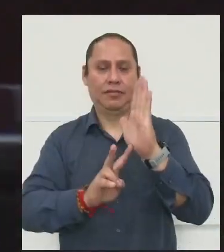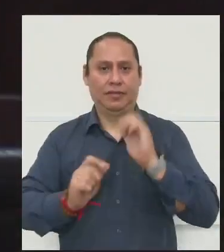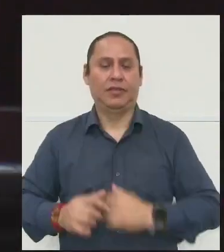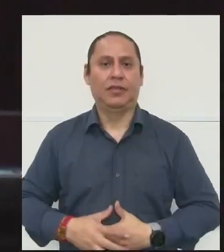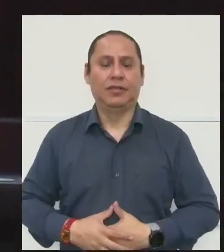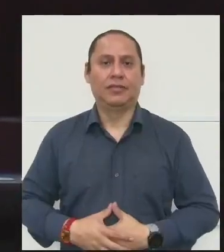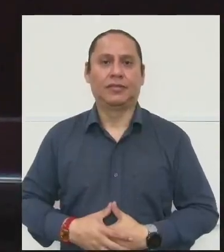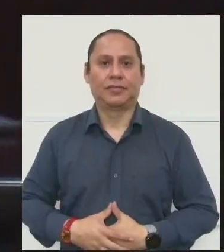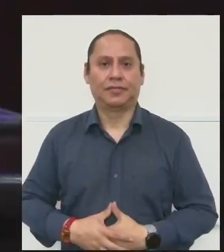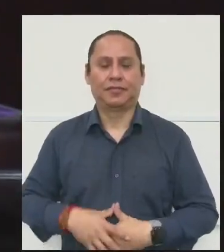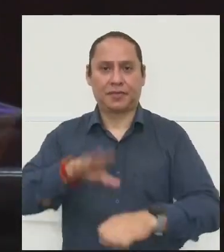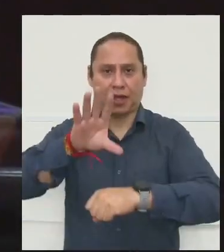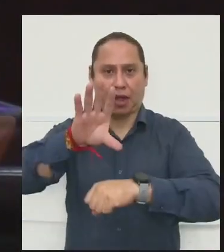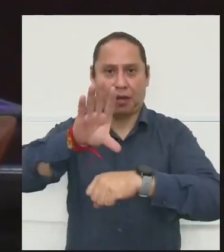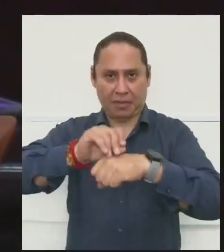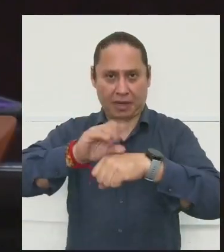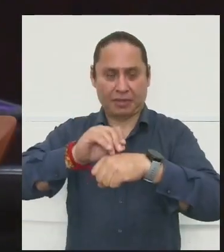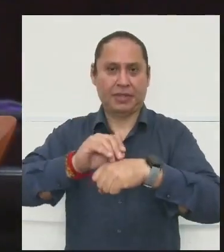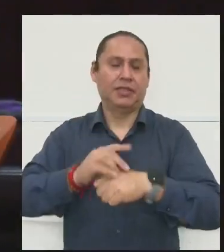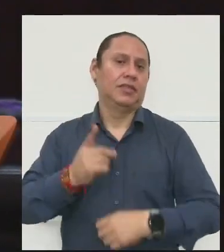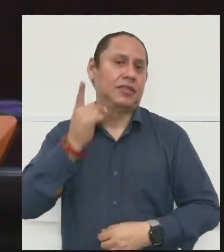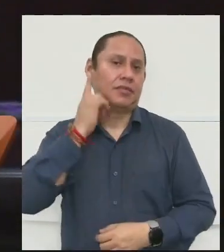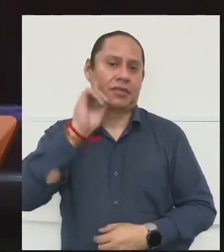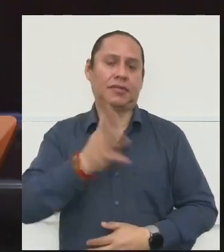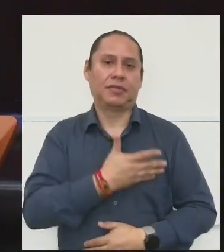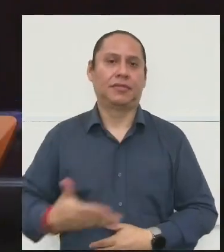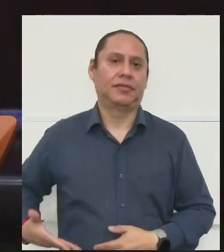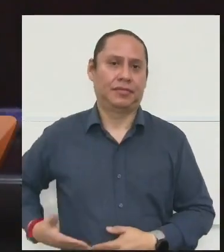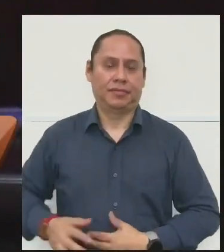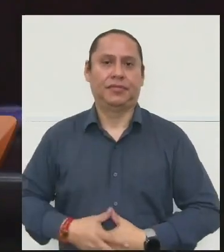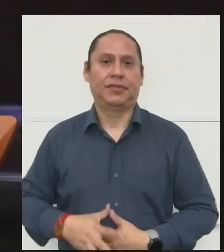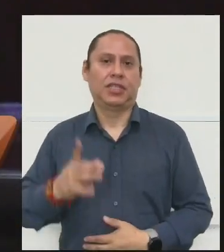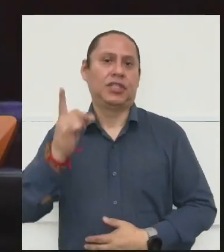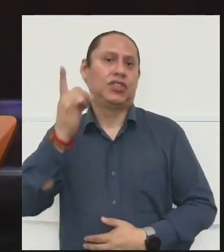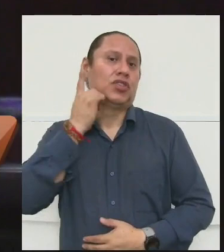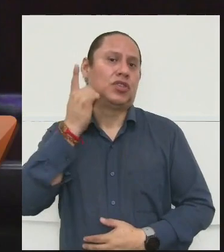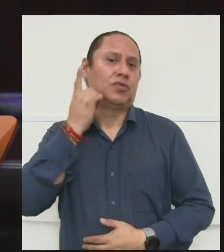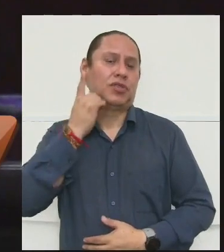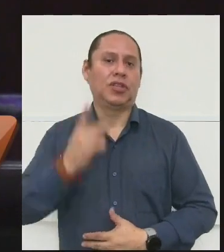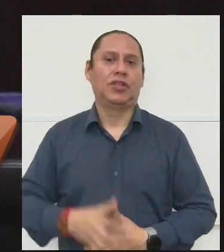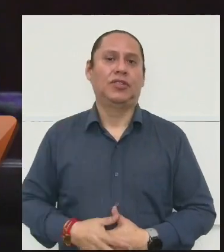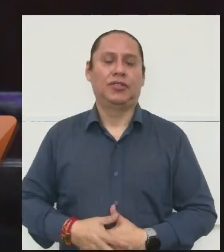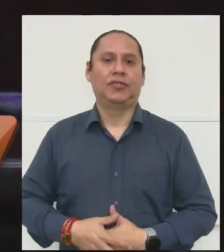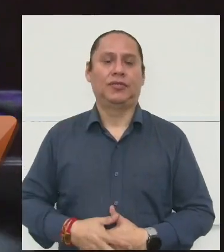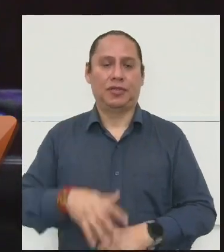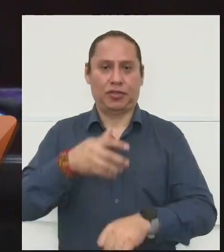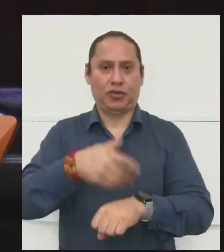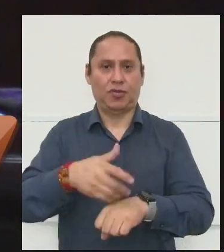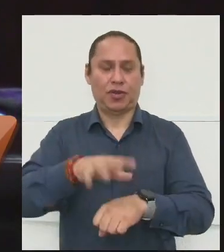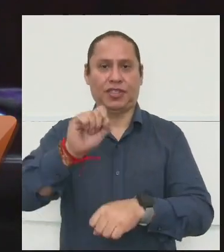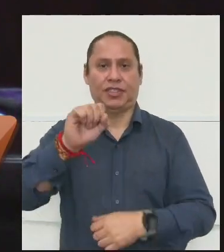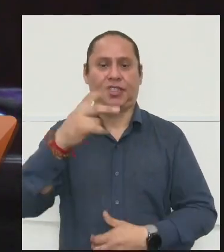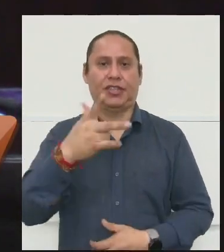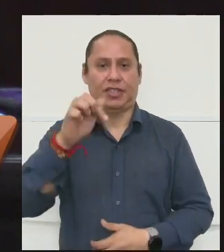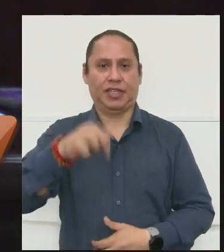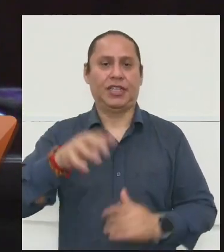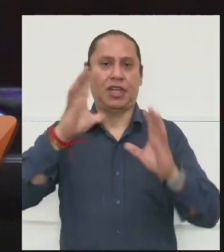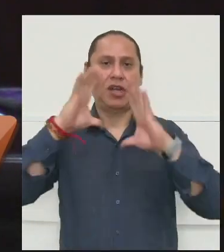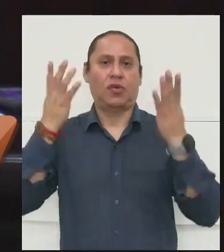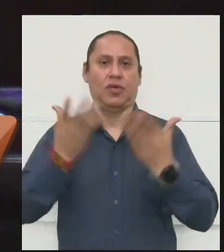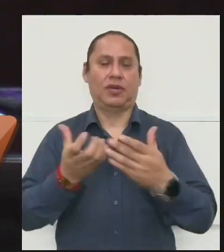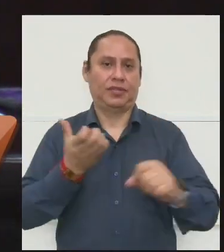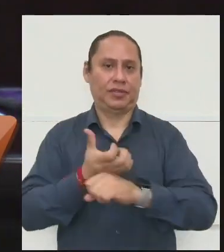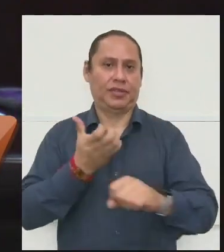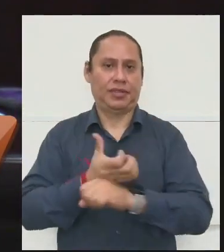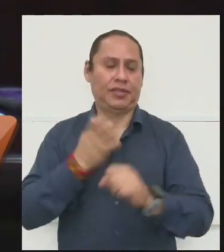con su permiso diputada presidenta ciudadanos diputados integrantes de la 68a legislatura del